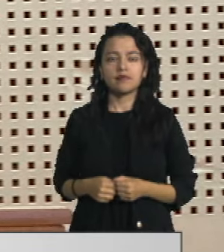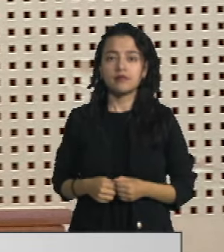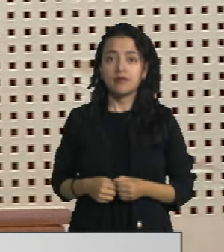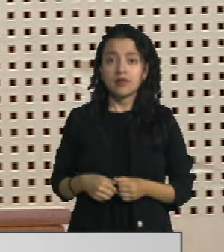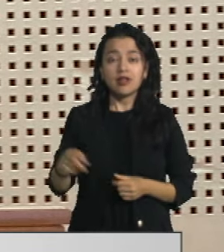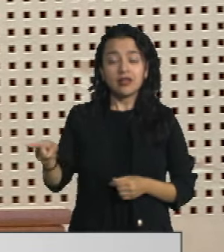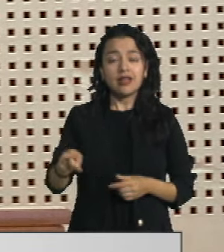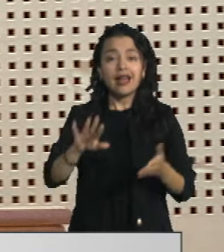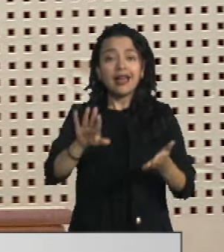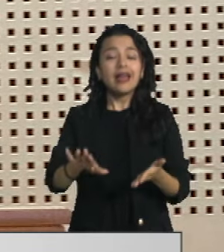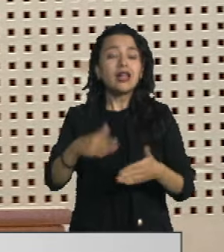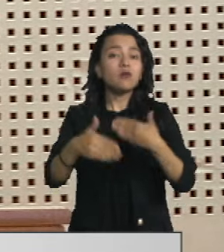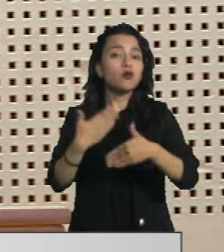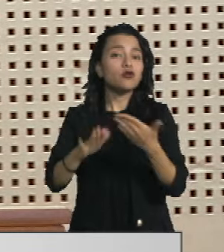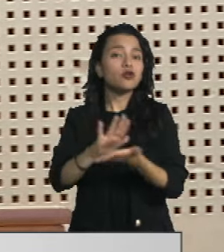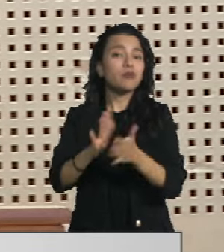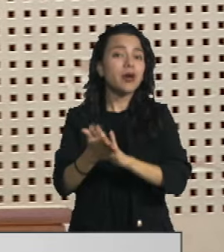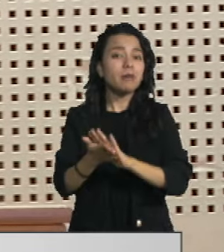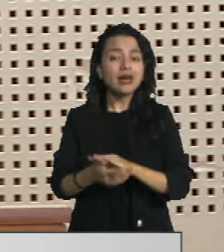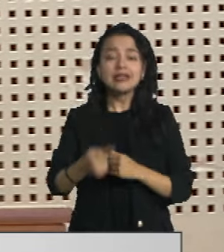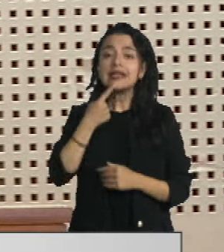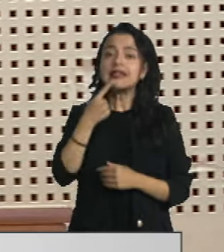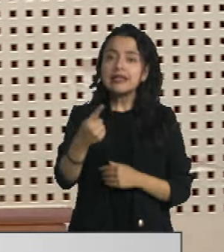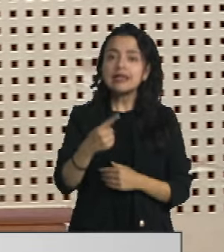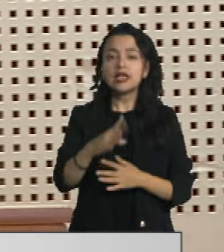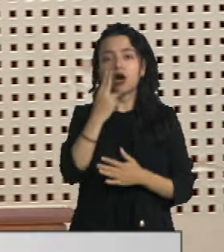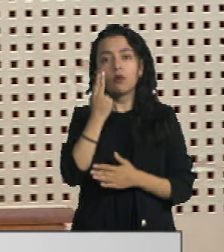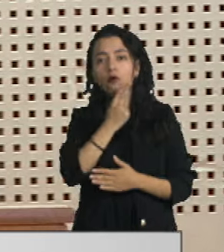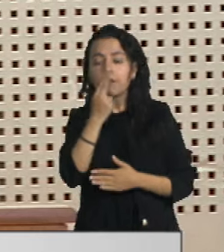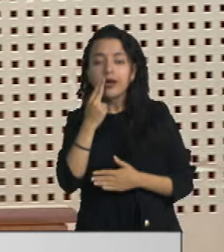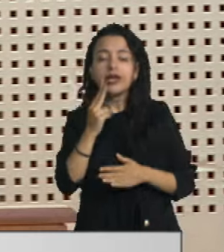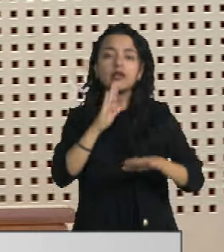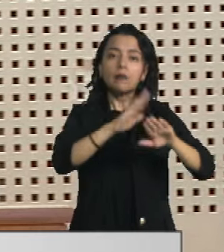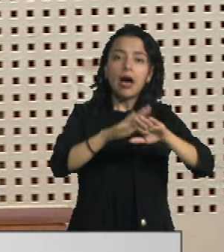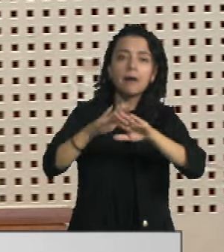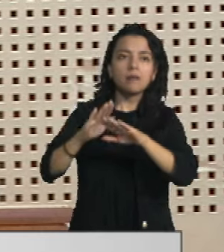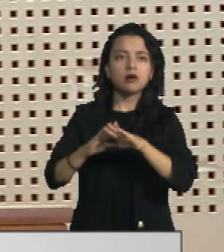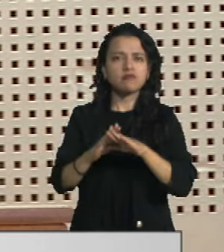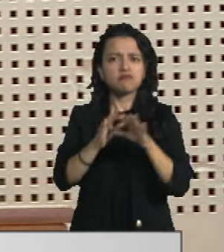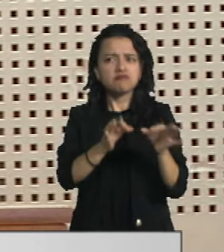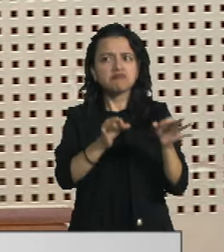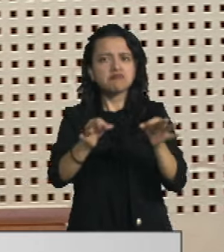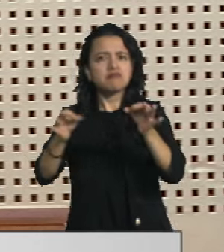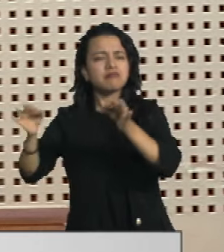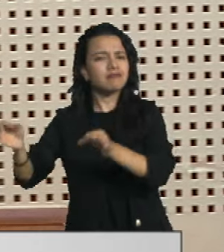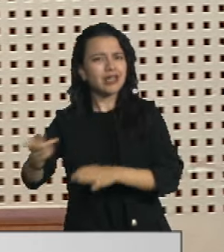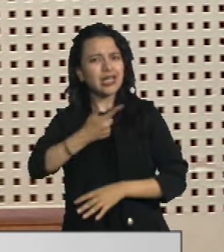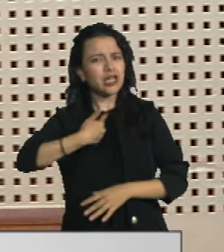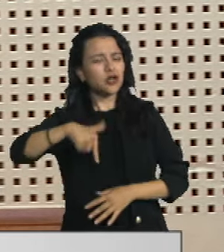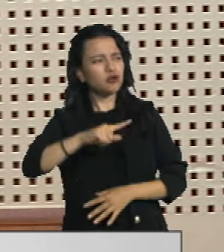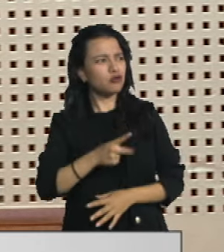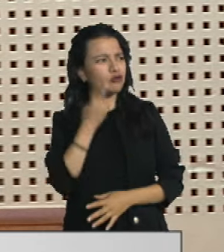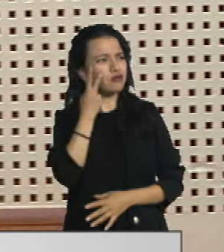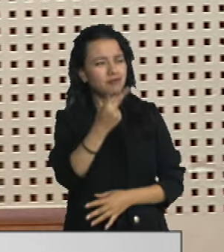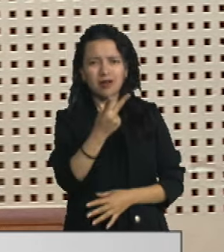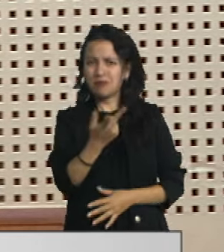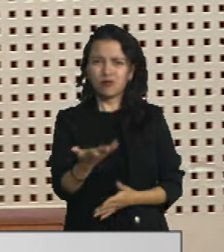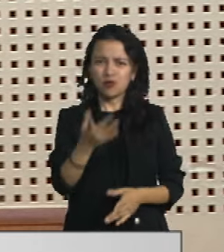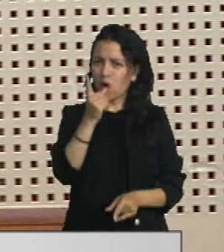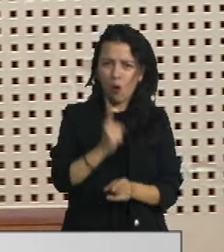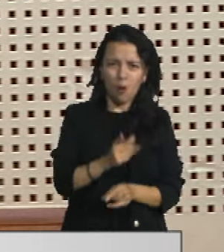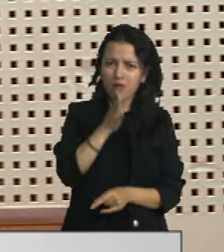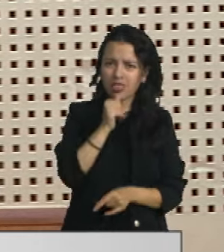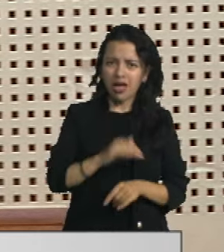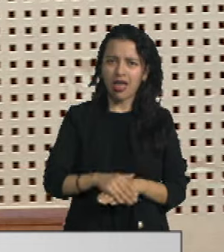aplica. No lo aplica porque no permite realmente que las víctimas expresen lo que quieran expresar de la forma que lo quieran